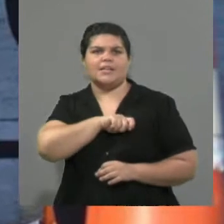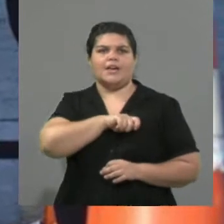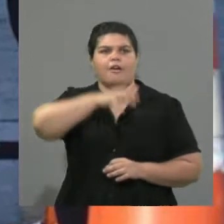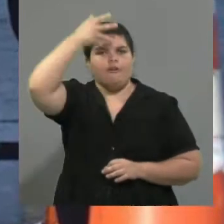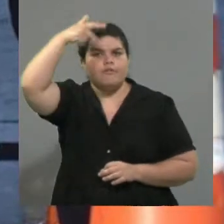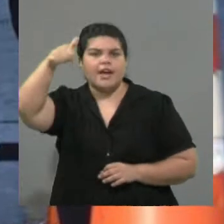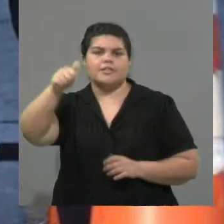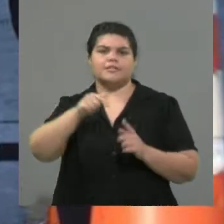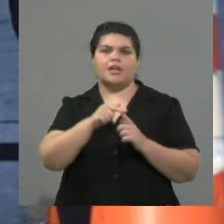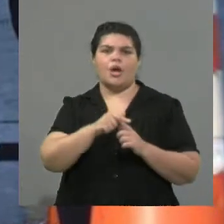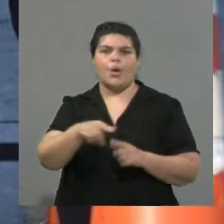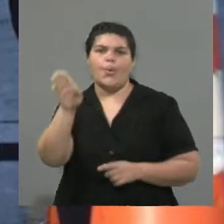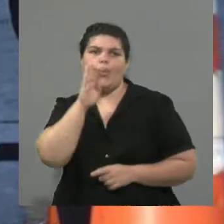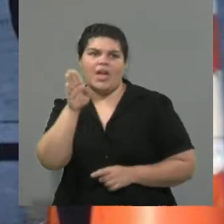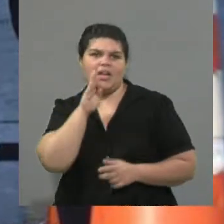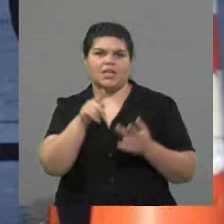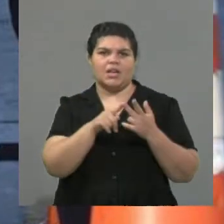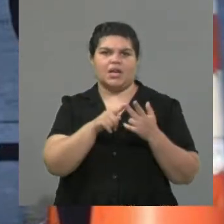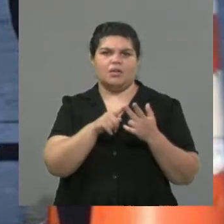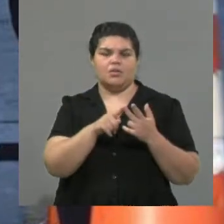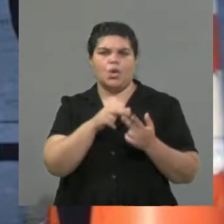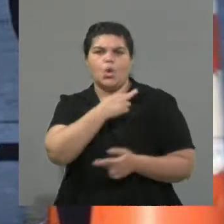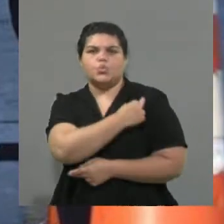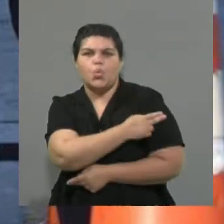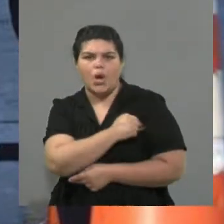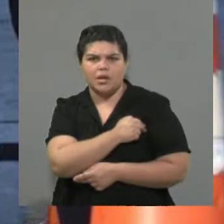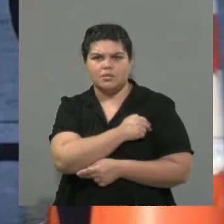Bélgica, Suecia y los países desarrollados.